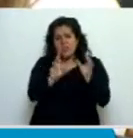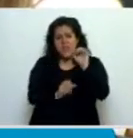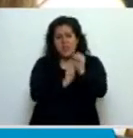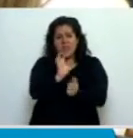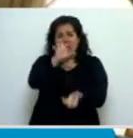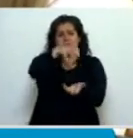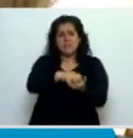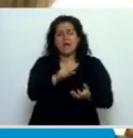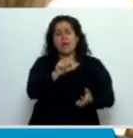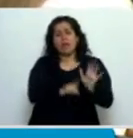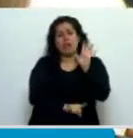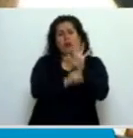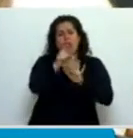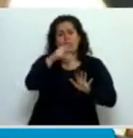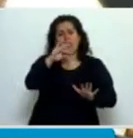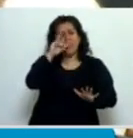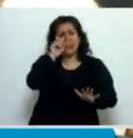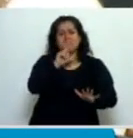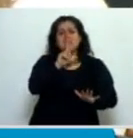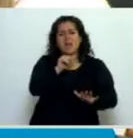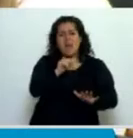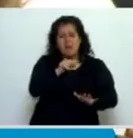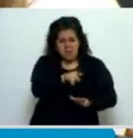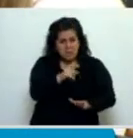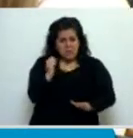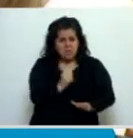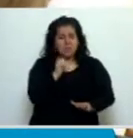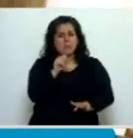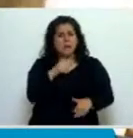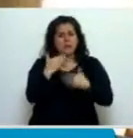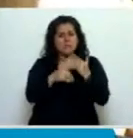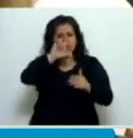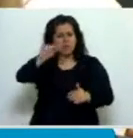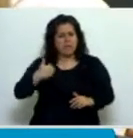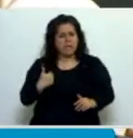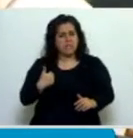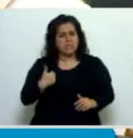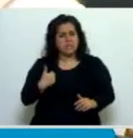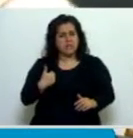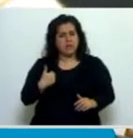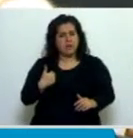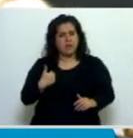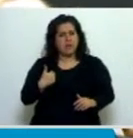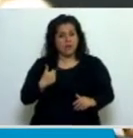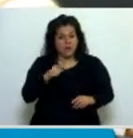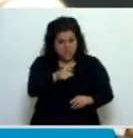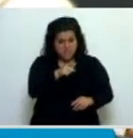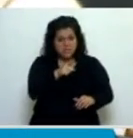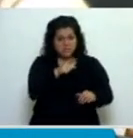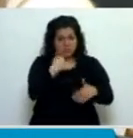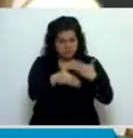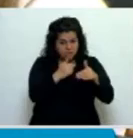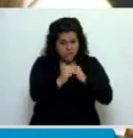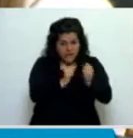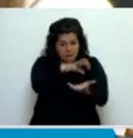el Nordelta? ¿Esto es importante para el desarrollo de la Argentina? ¿El desenvolvimiento de ese tipo de